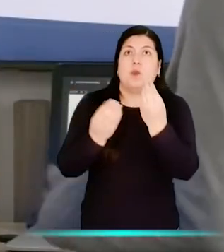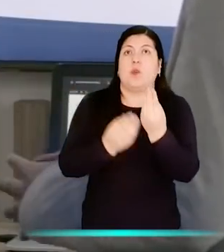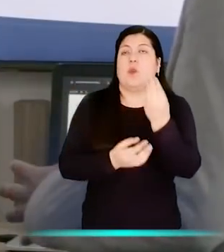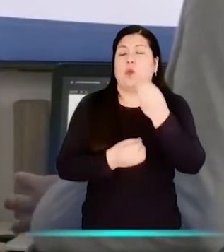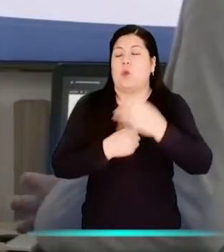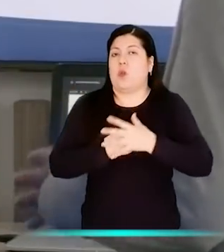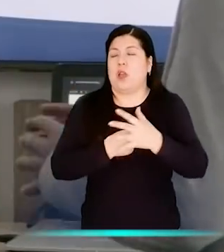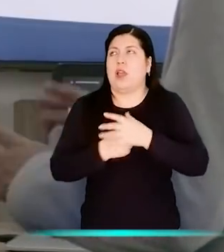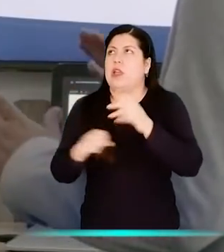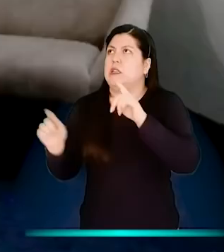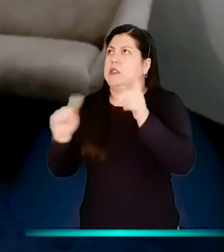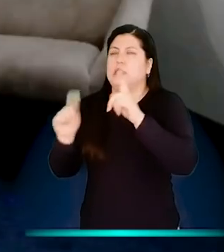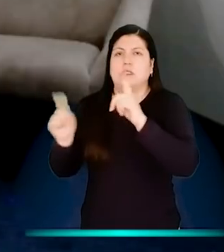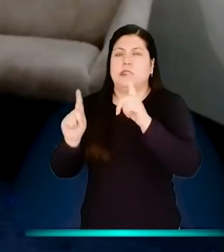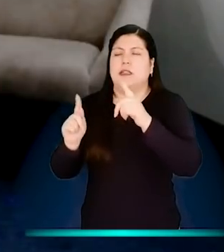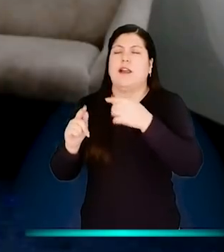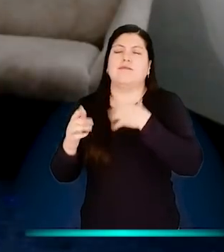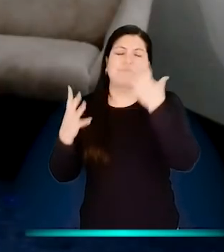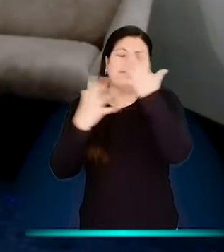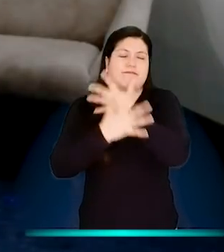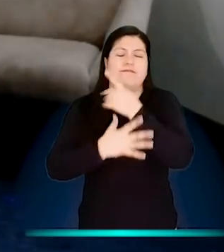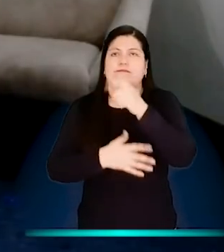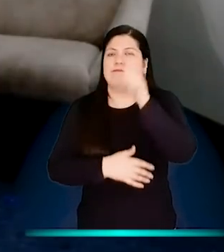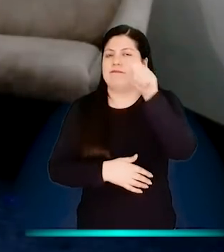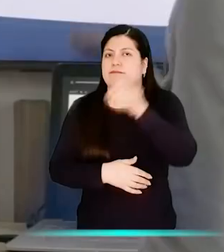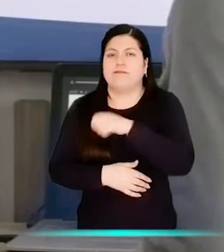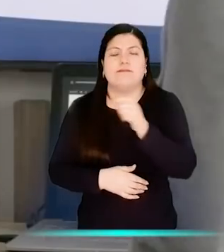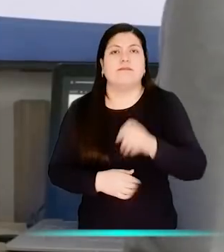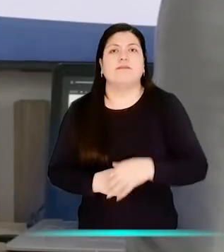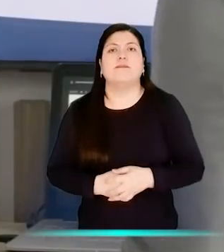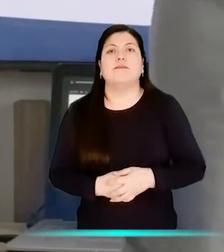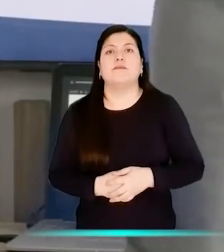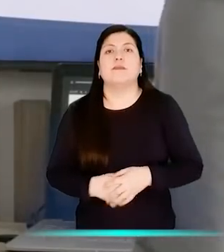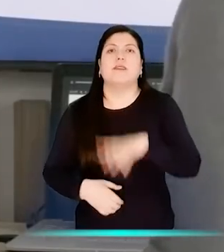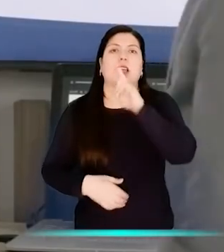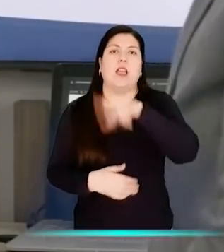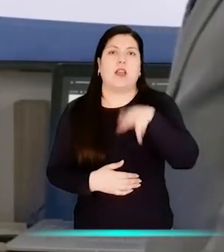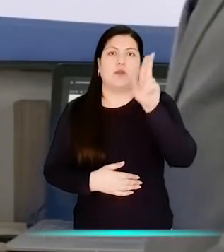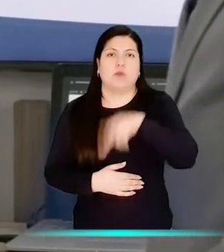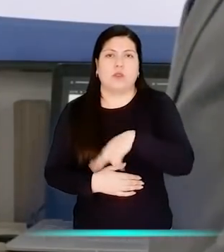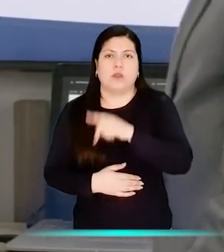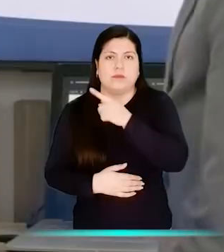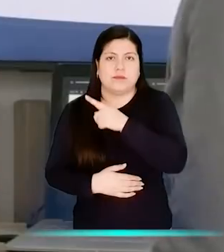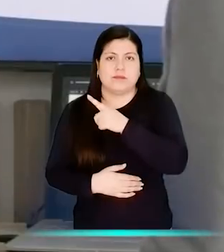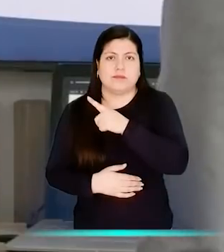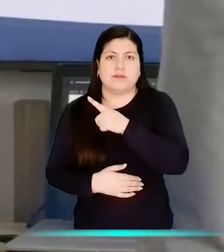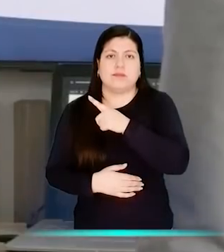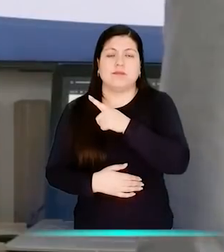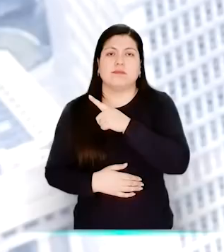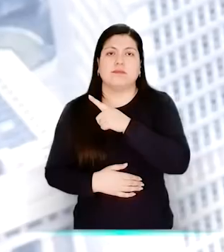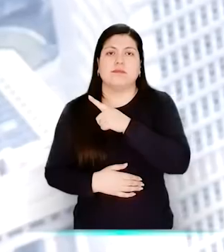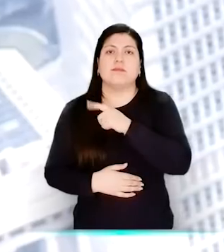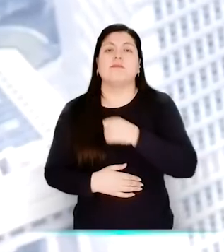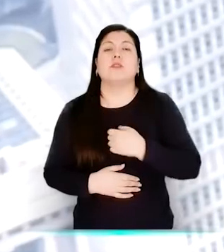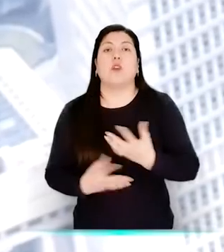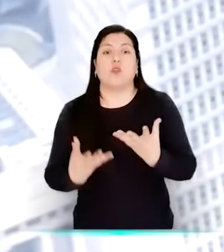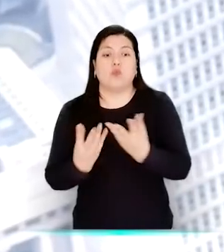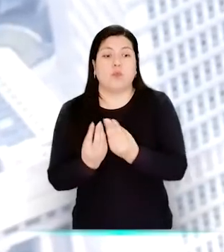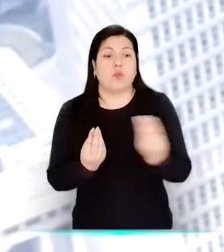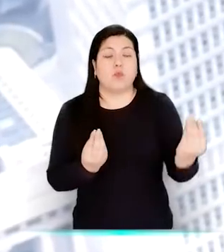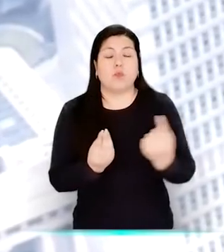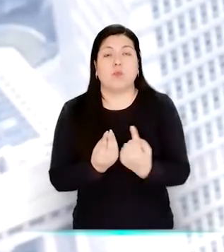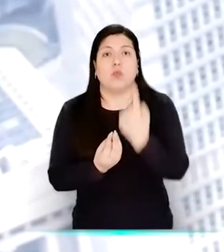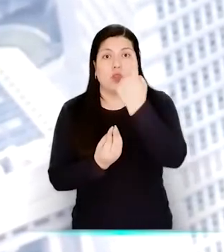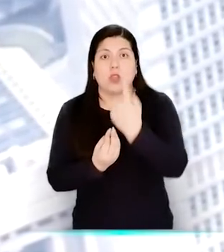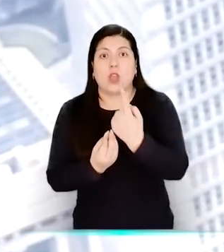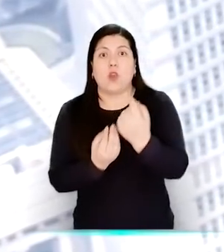ante la falta de intención sabemos que pues así se va a clasificar ese voto. Otra forma de anular el voto. Se van a dar las consultas,